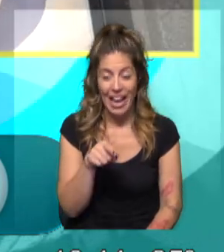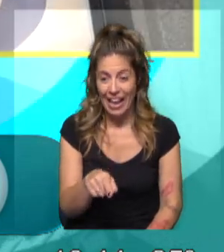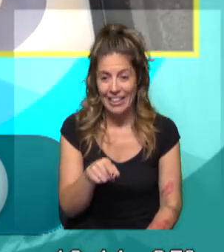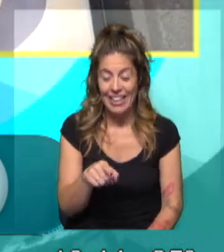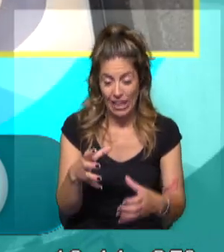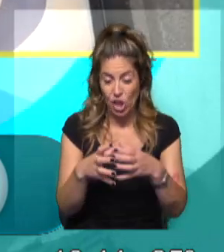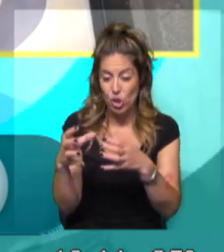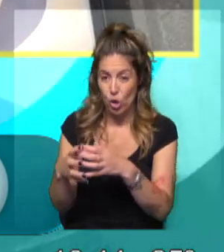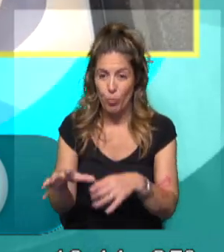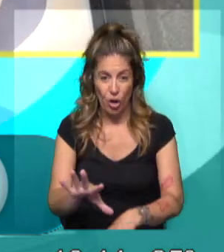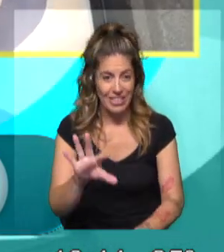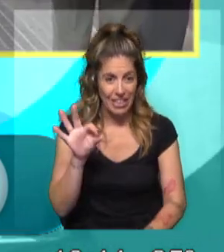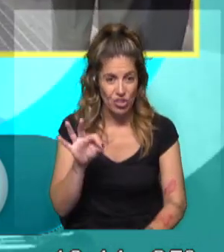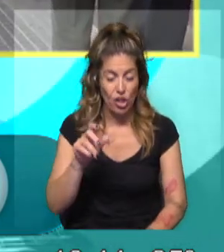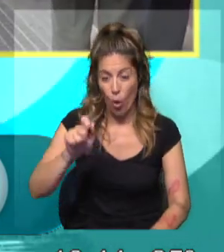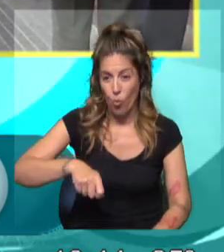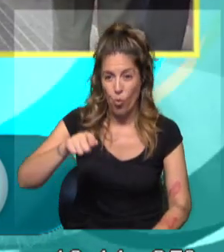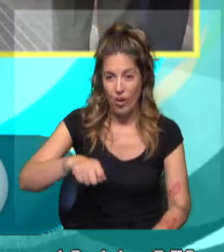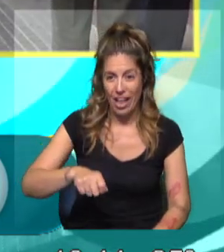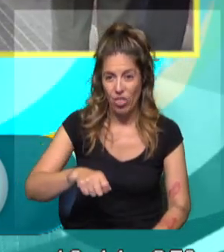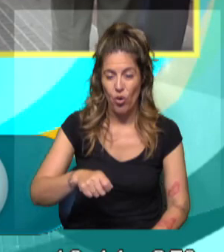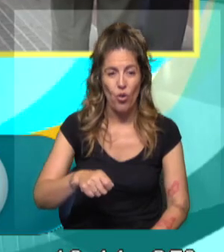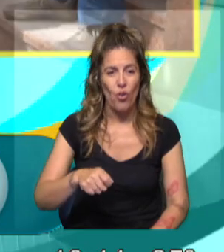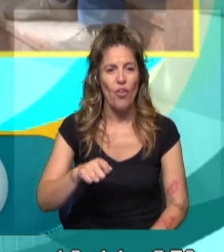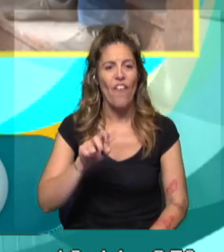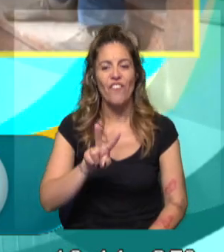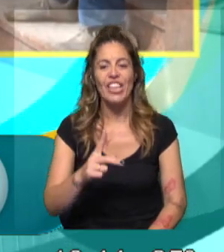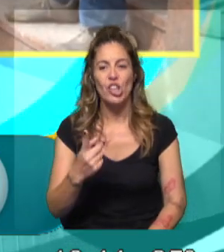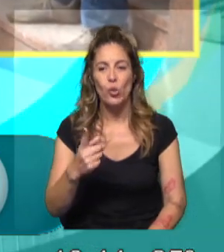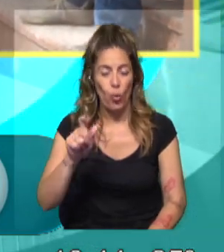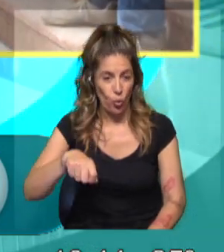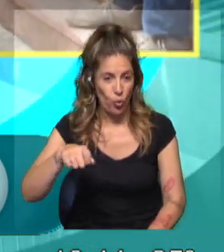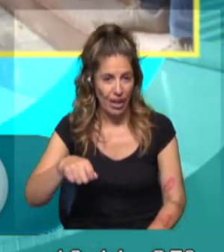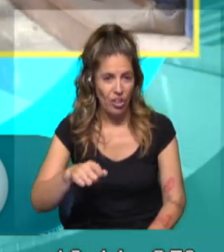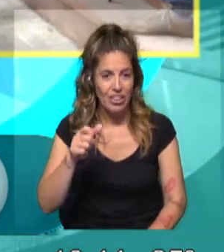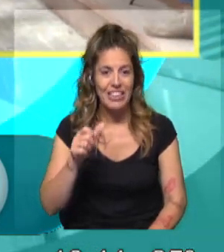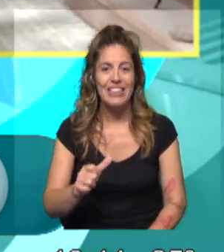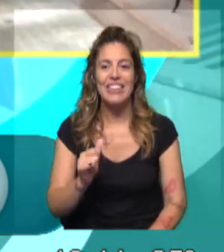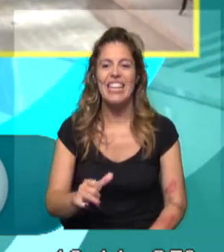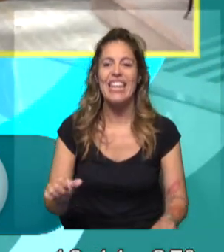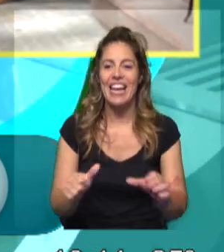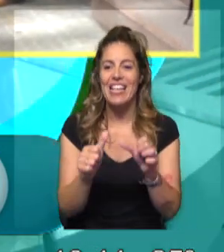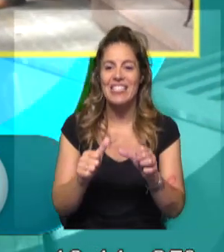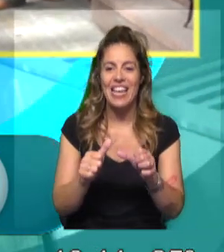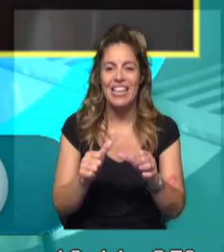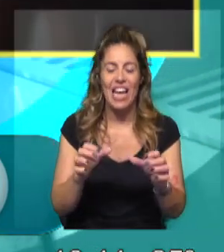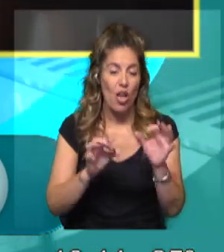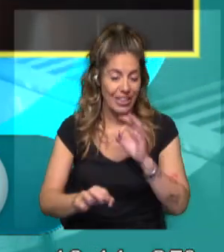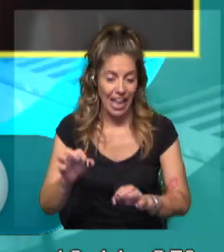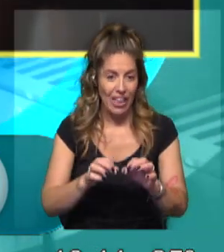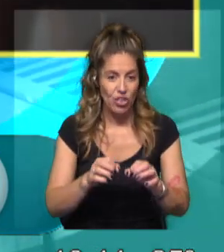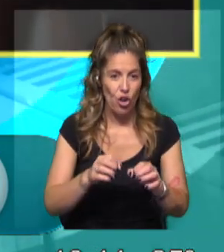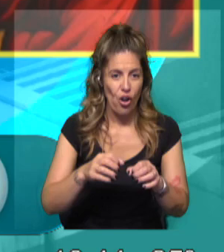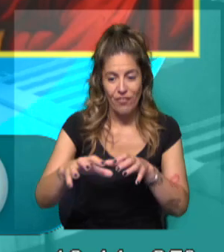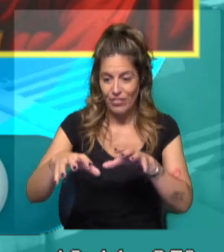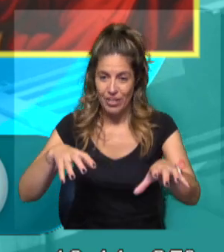esos grupos que selecciona un jurado, una veintena, 21 en este caso, tiene que hacer funciones... descentralizadas de los barrios y para